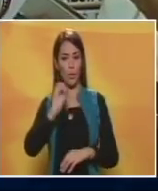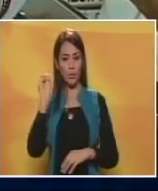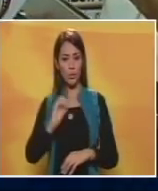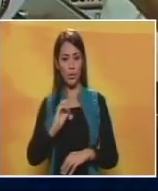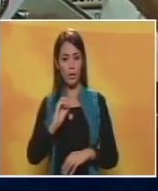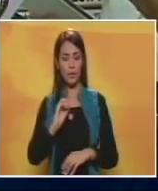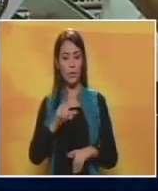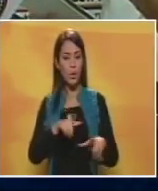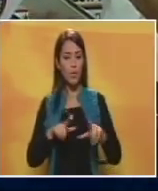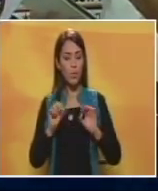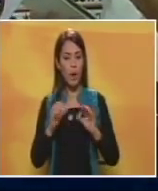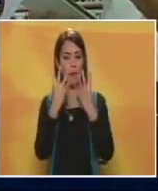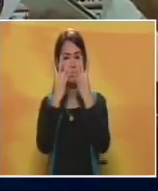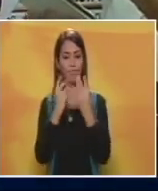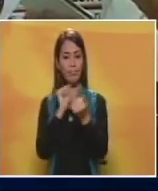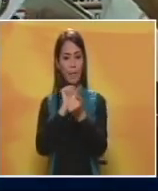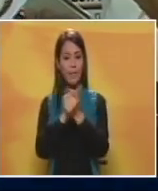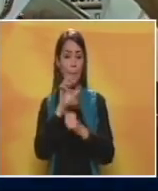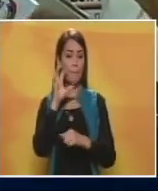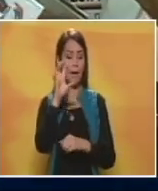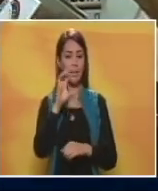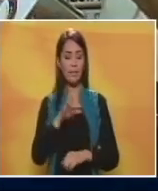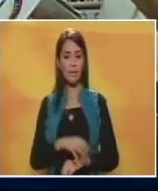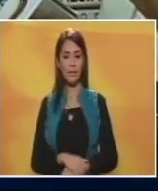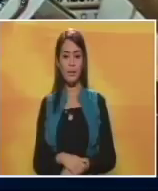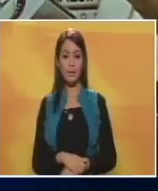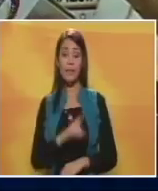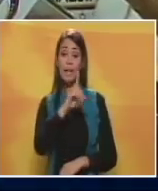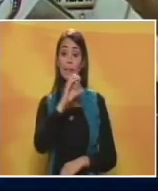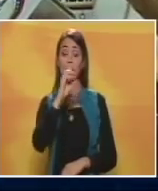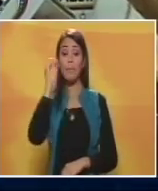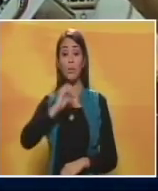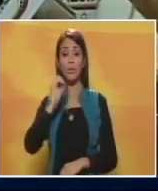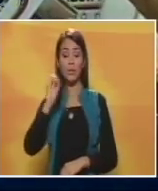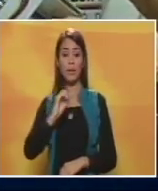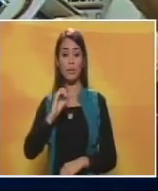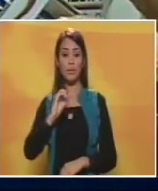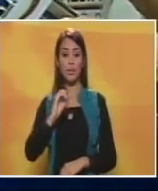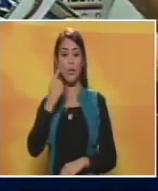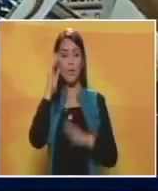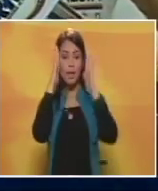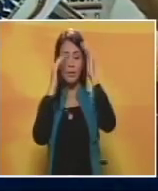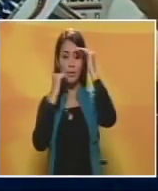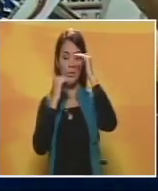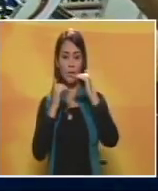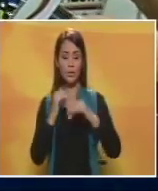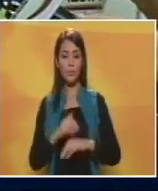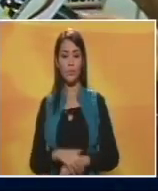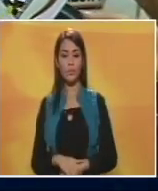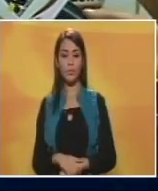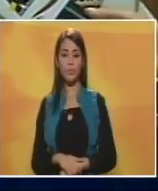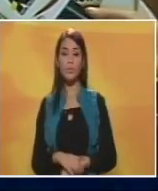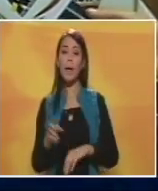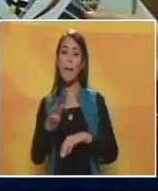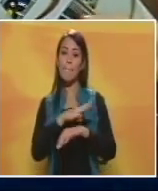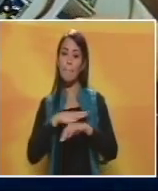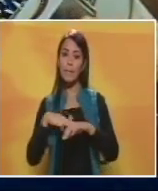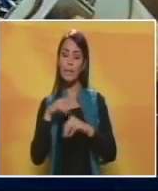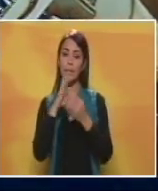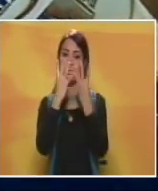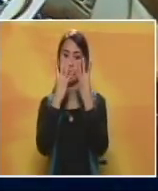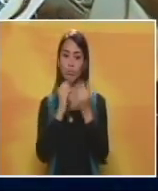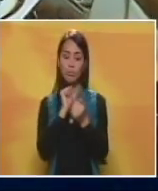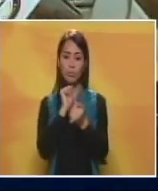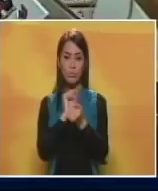en los recintos penitenciarios del país, tener 100% de régimen en las entidades de atención que corresponden al Ministerio Penitenciario y